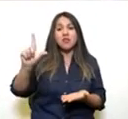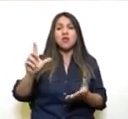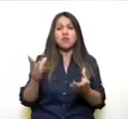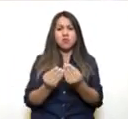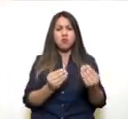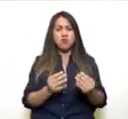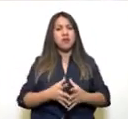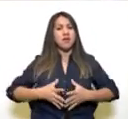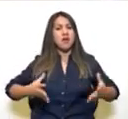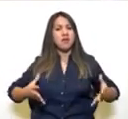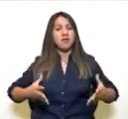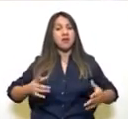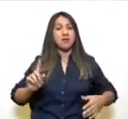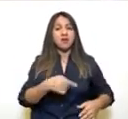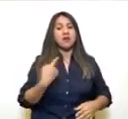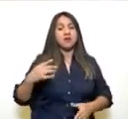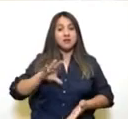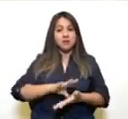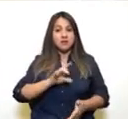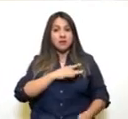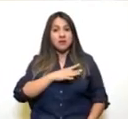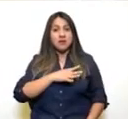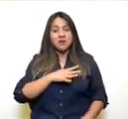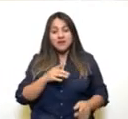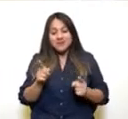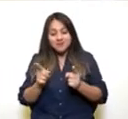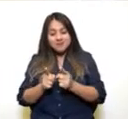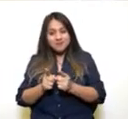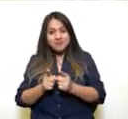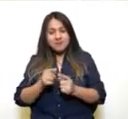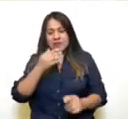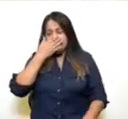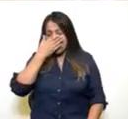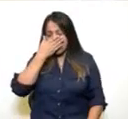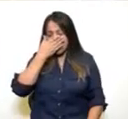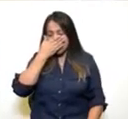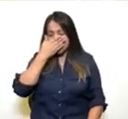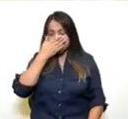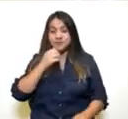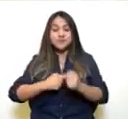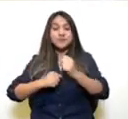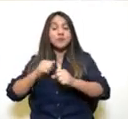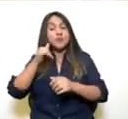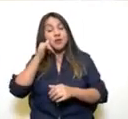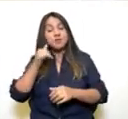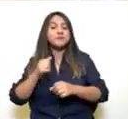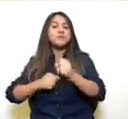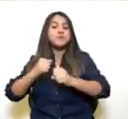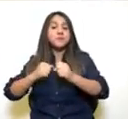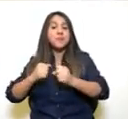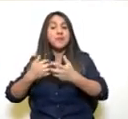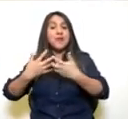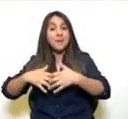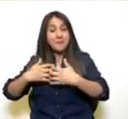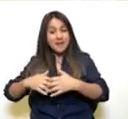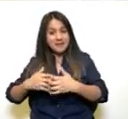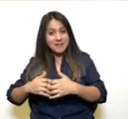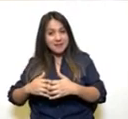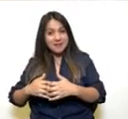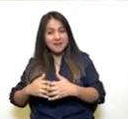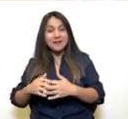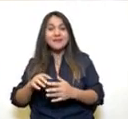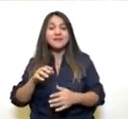país el pequeño emprendedor el pequeño empresario pero si él no tiene asegurada